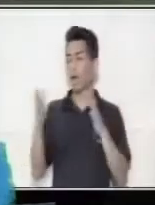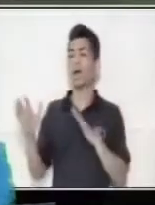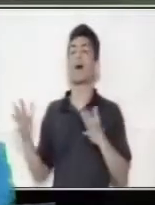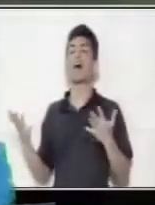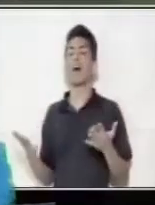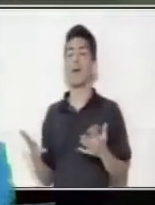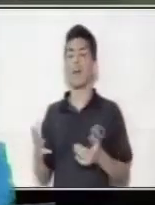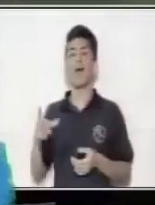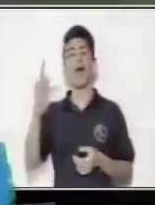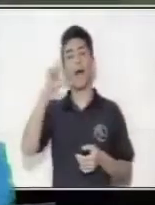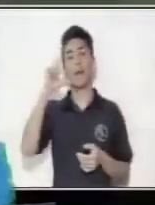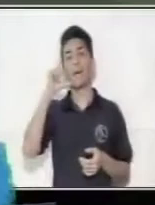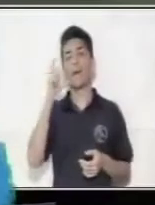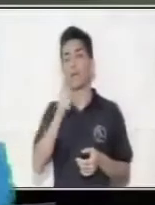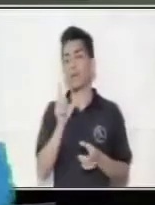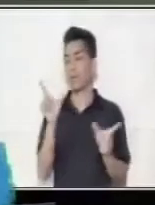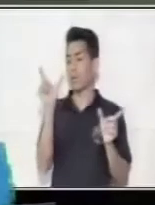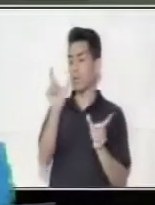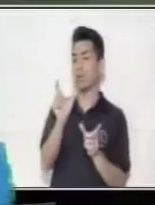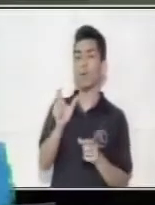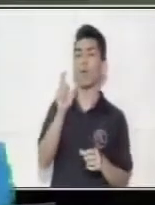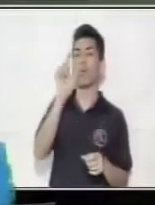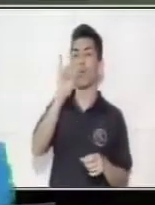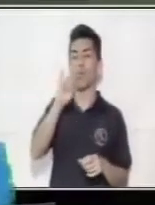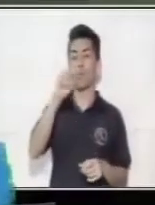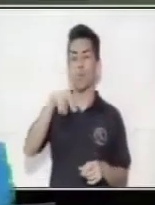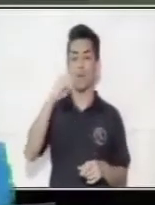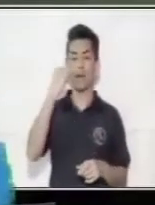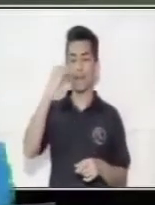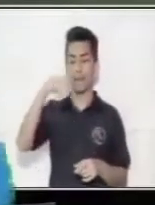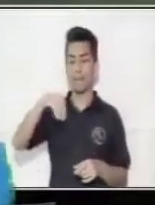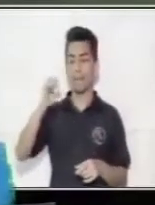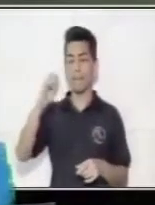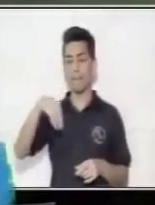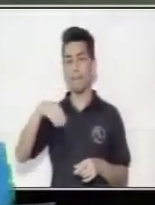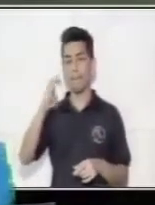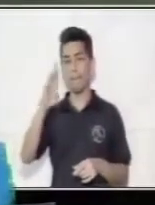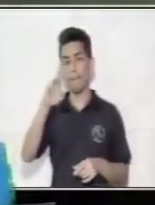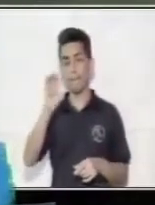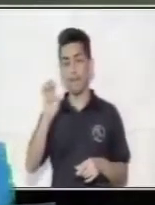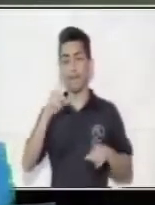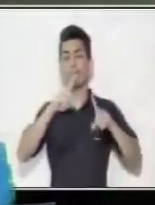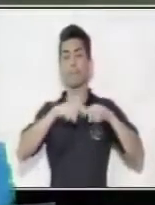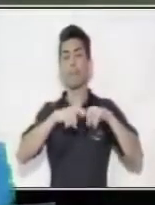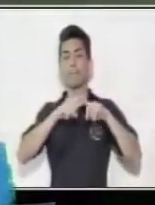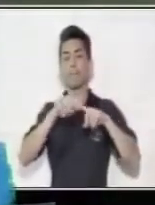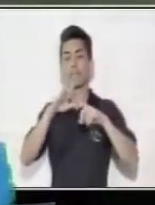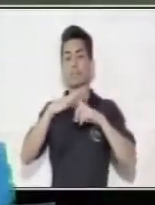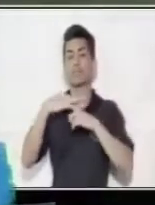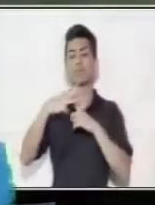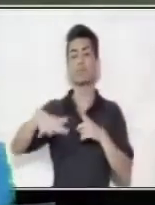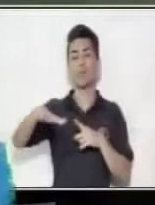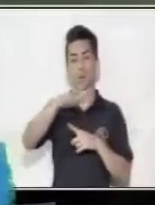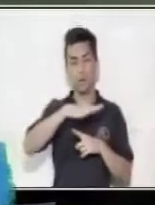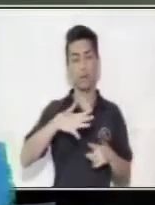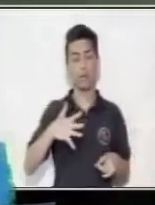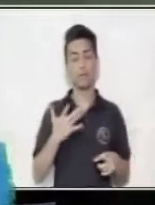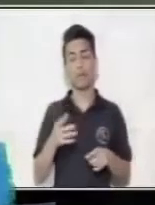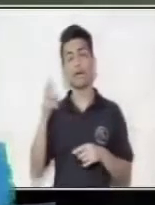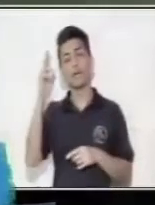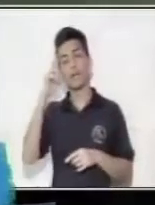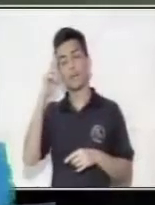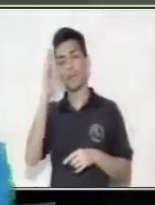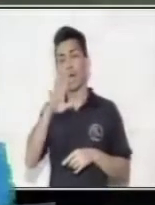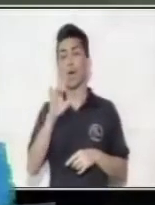una parte de una oración unimembre. Siempre va a ser dependiendo del contexto. Recordemos que dentro de las